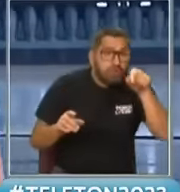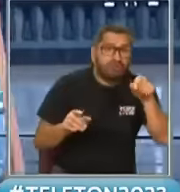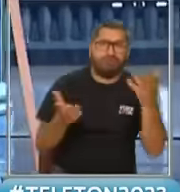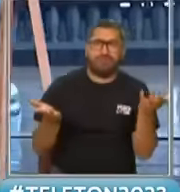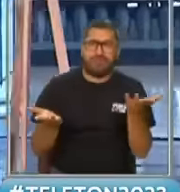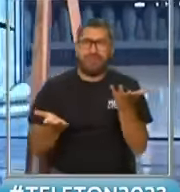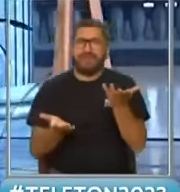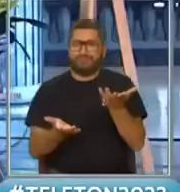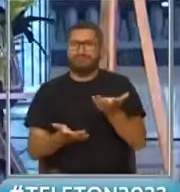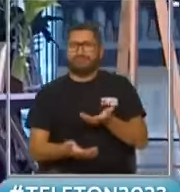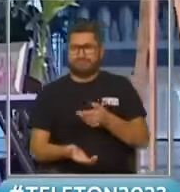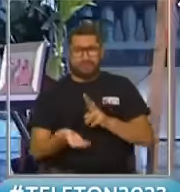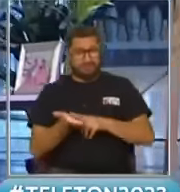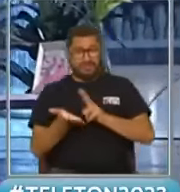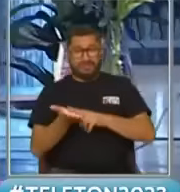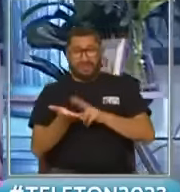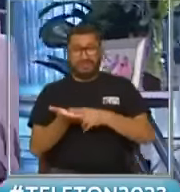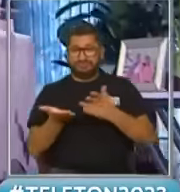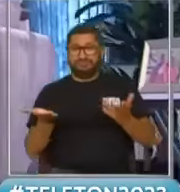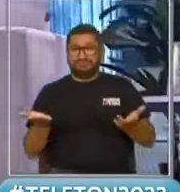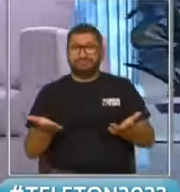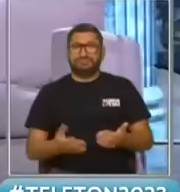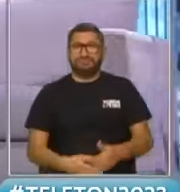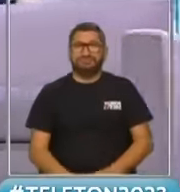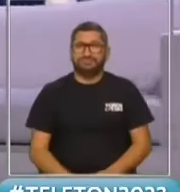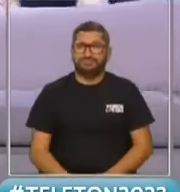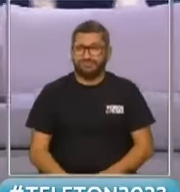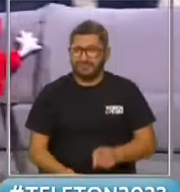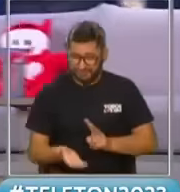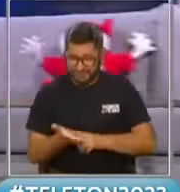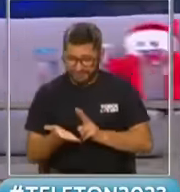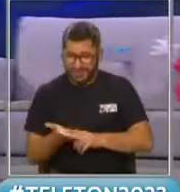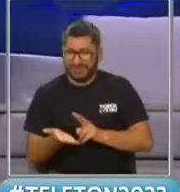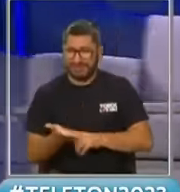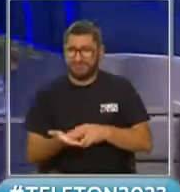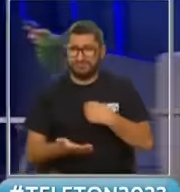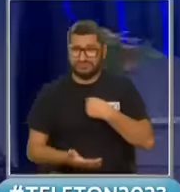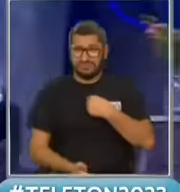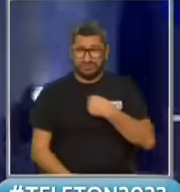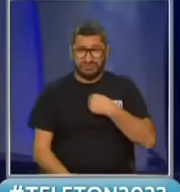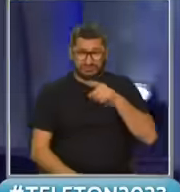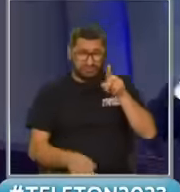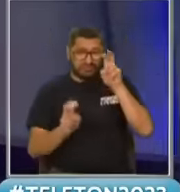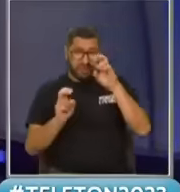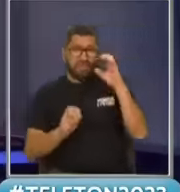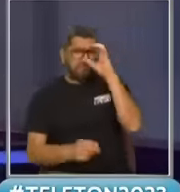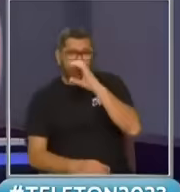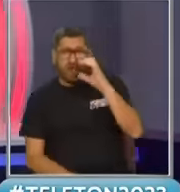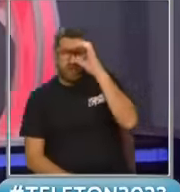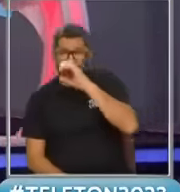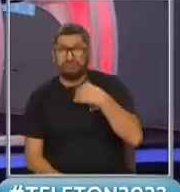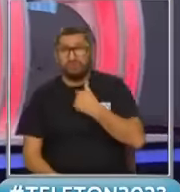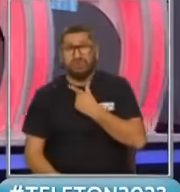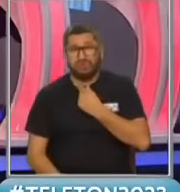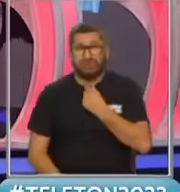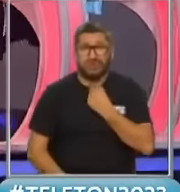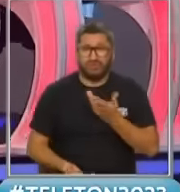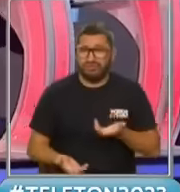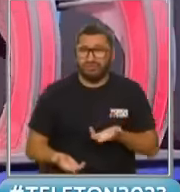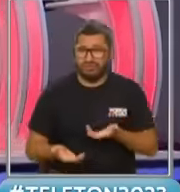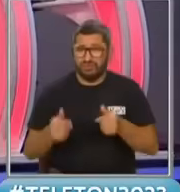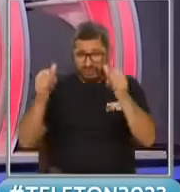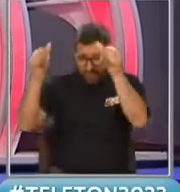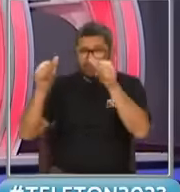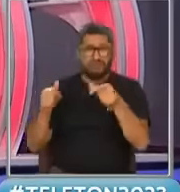En serio. En serio. Si usted sí se busca, si ustedes lo quieren. Sí,